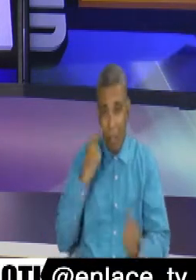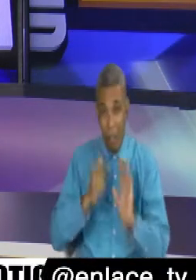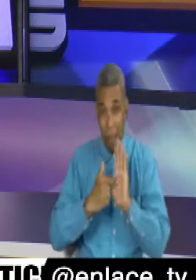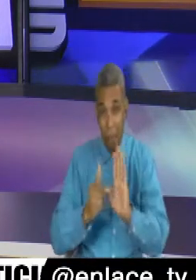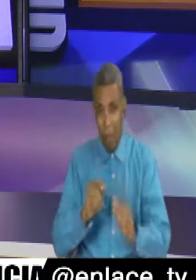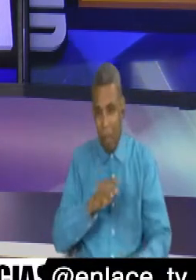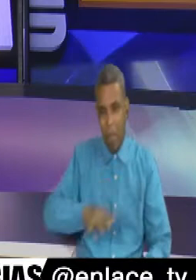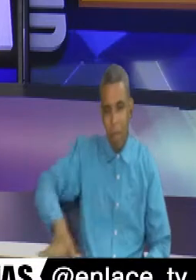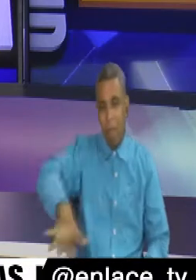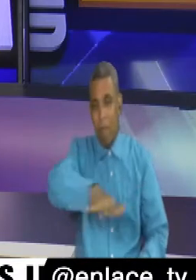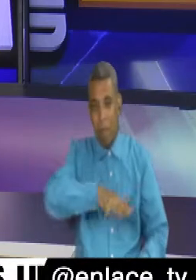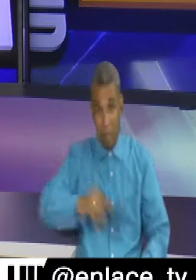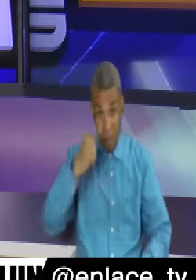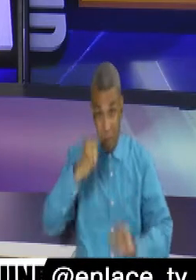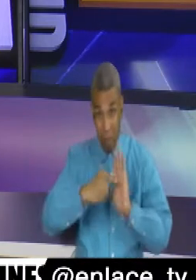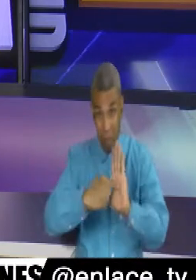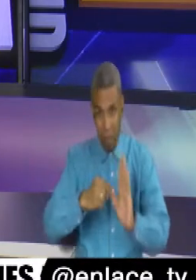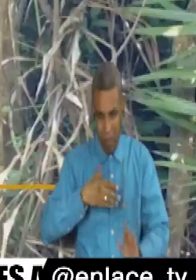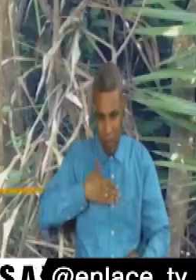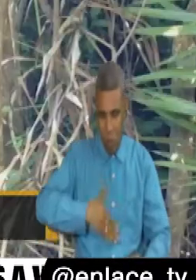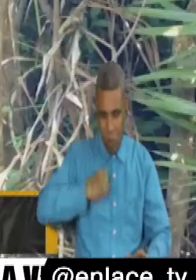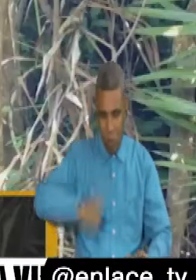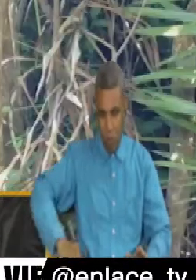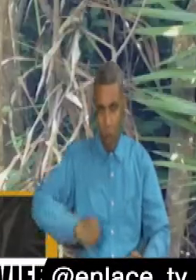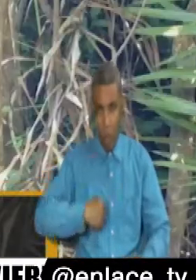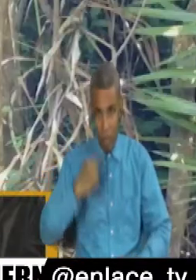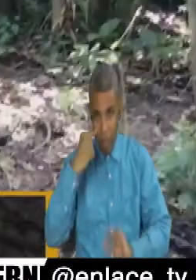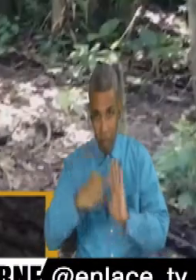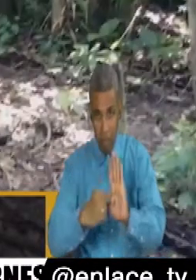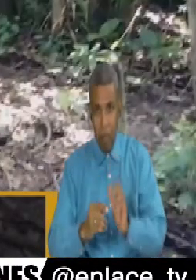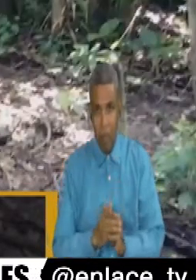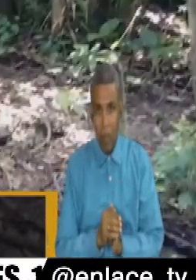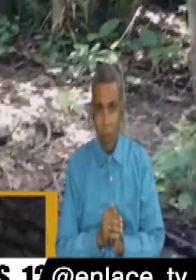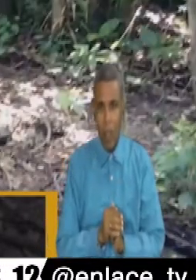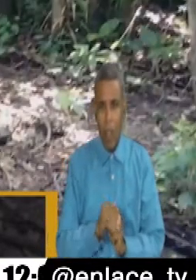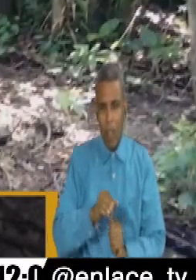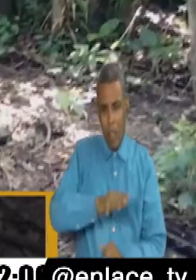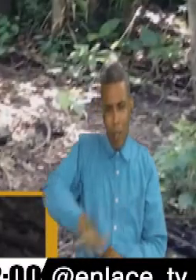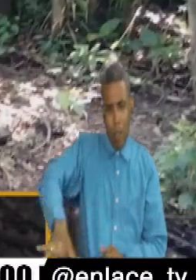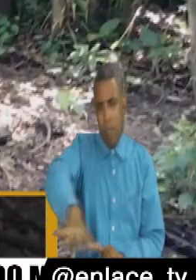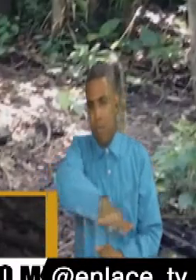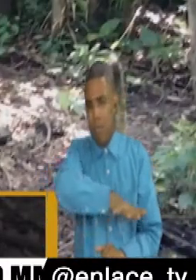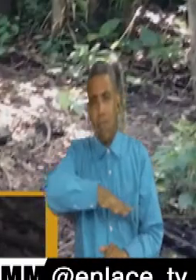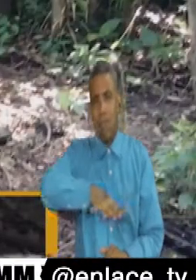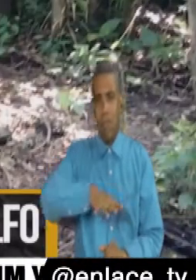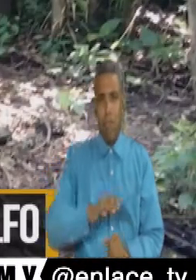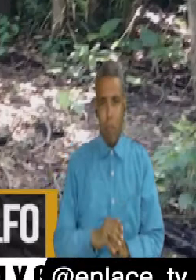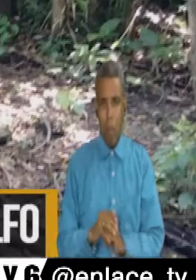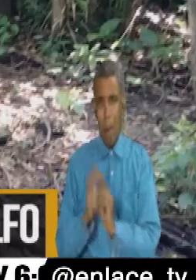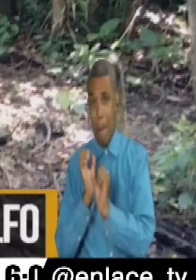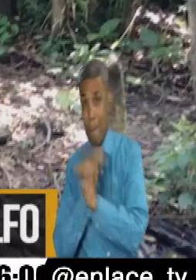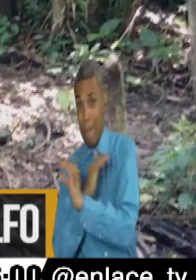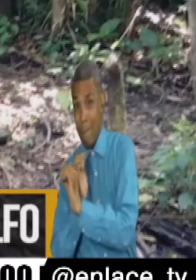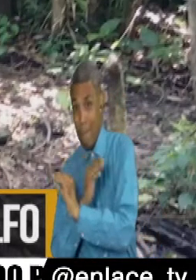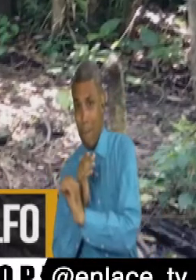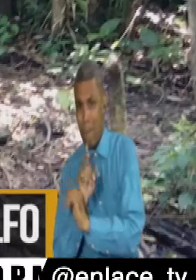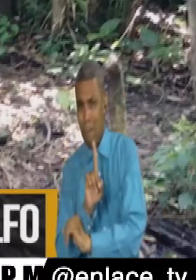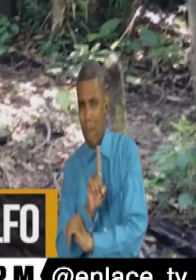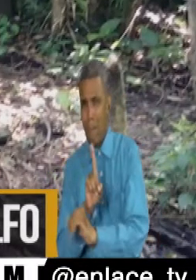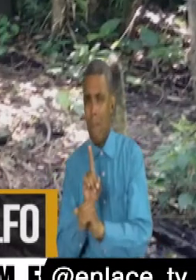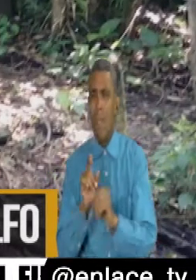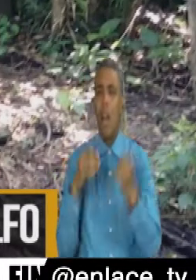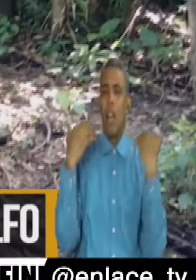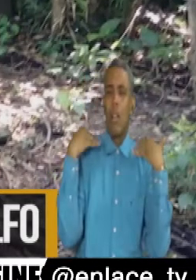en esta jurisdicción. El arsenal fue hallado en zona boscosa alejada de la población civil, cubierto con hojas de palma y